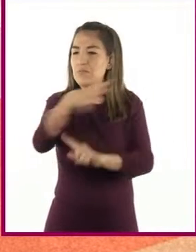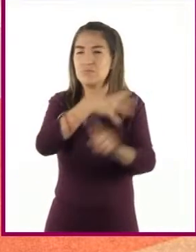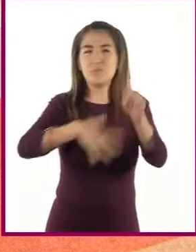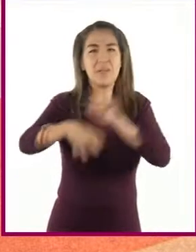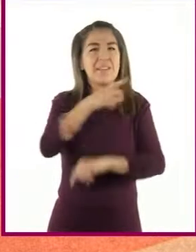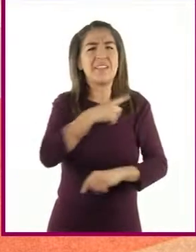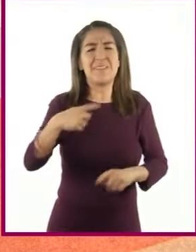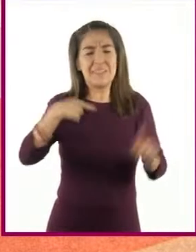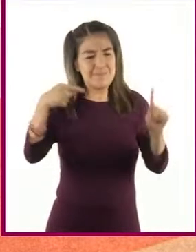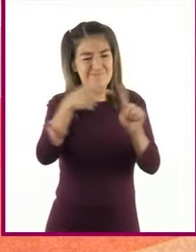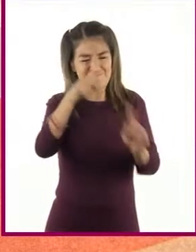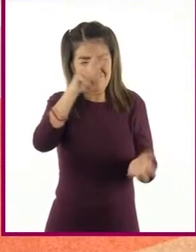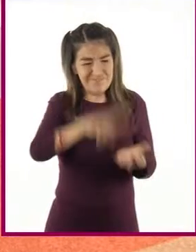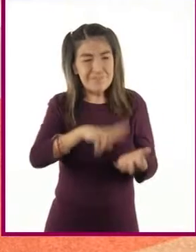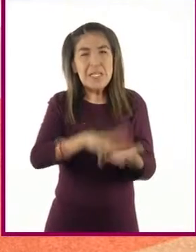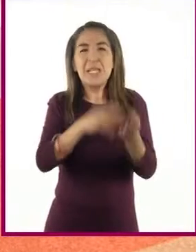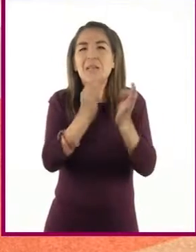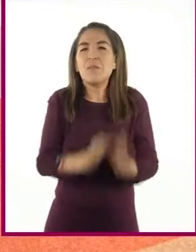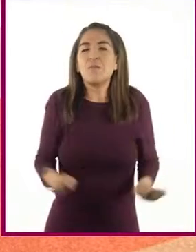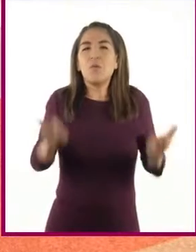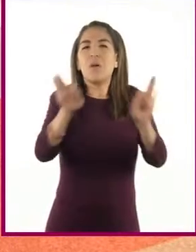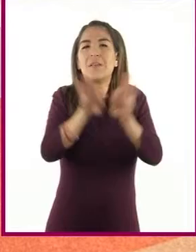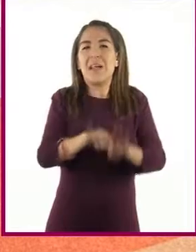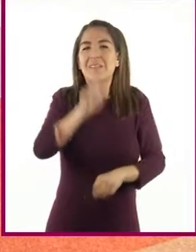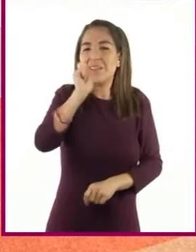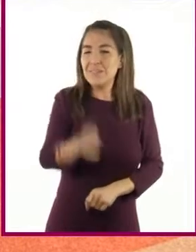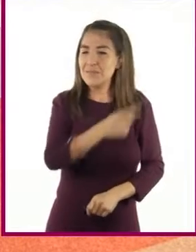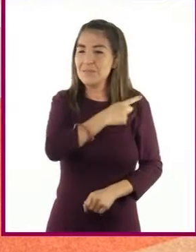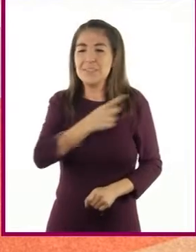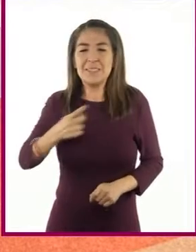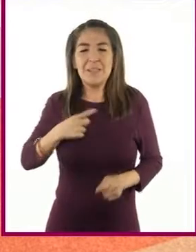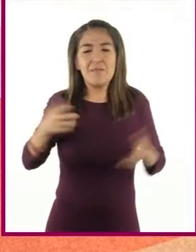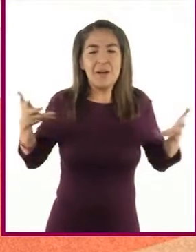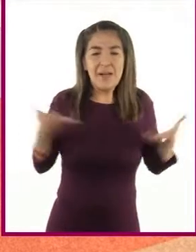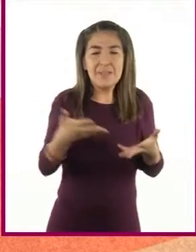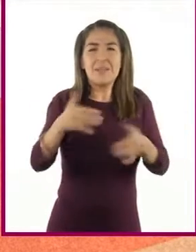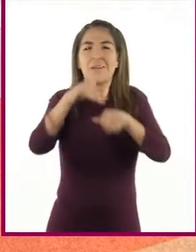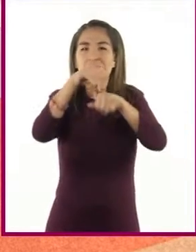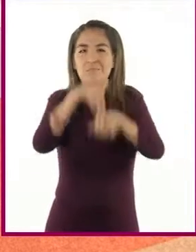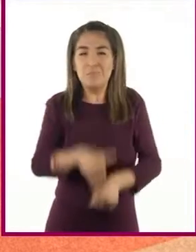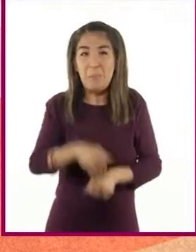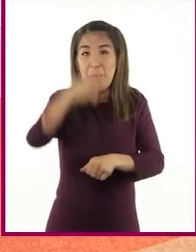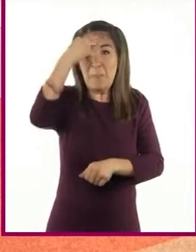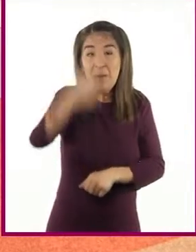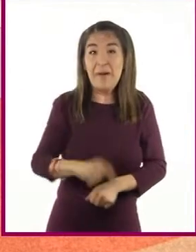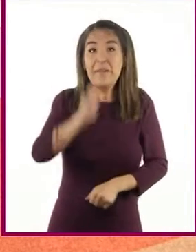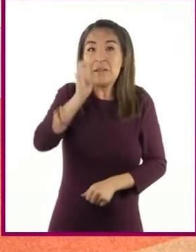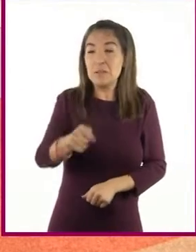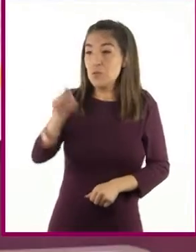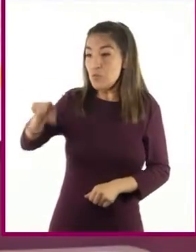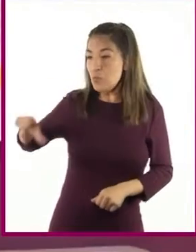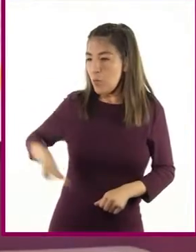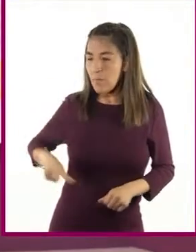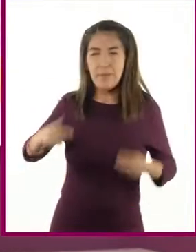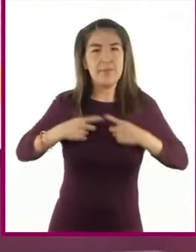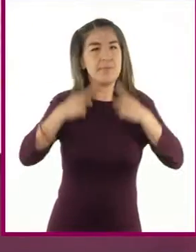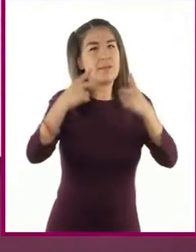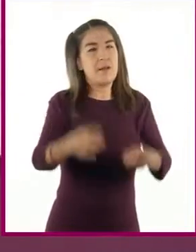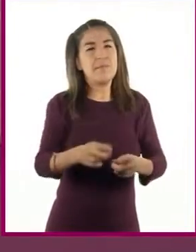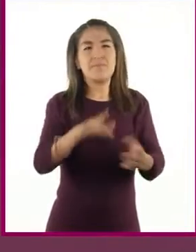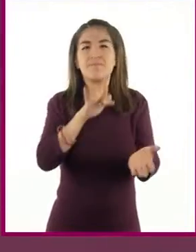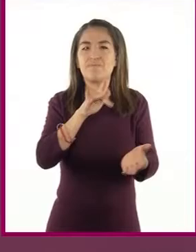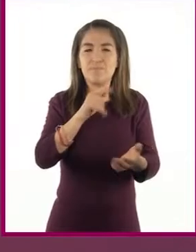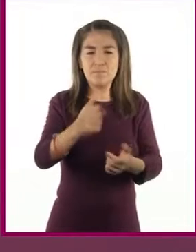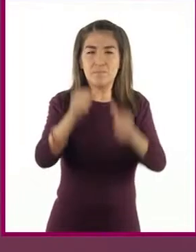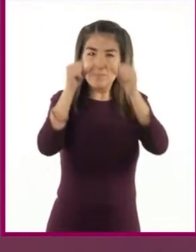básico, un valor fundamental que debemos ejercer y que el Estado debe garantizarnos. Aunque